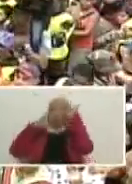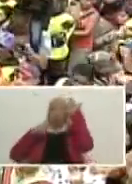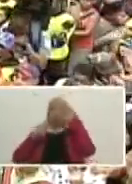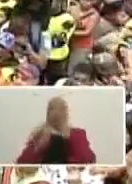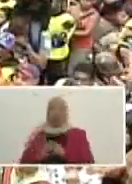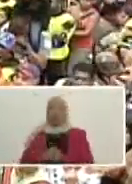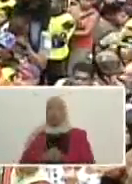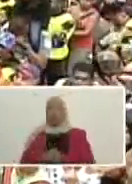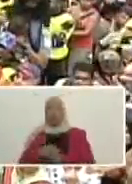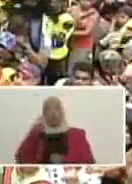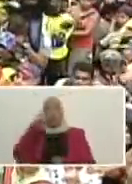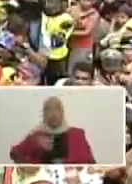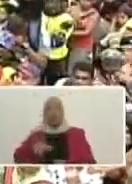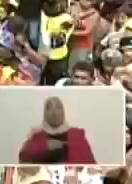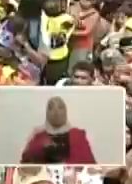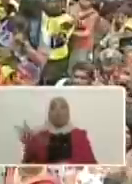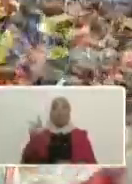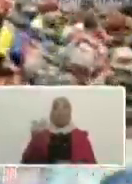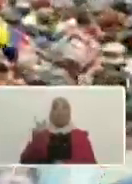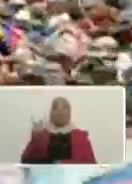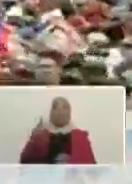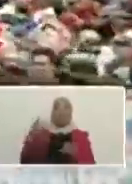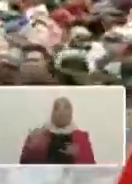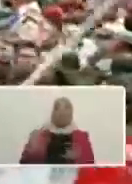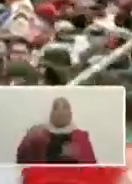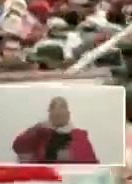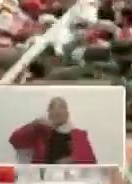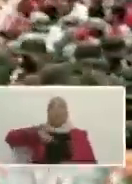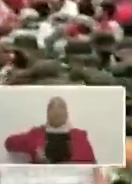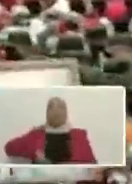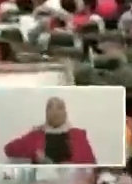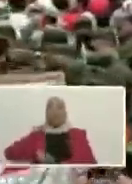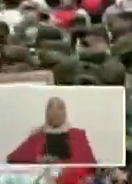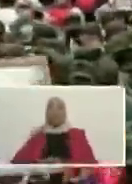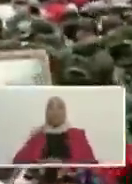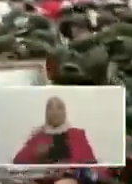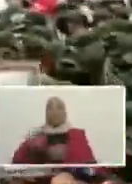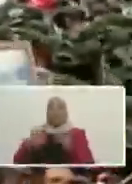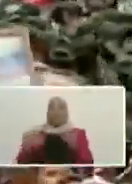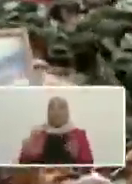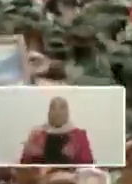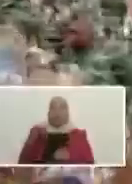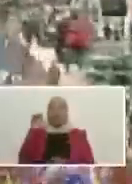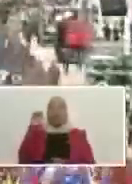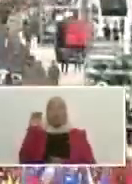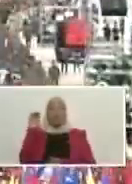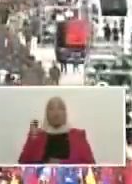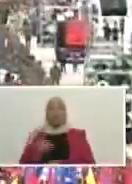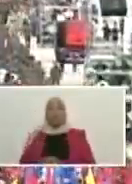El pueblo de Venezuela es el actor de esta historia que llevamos adelante.